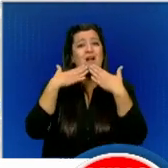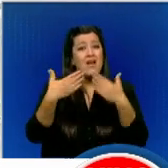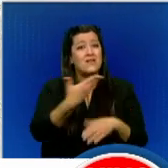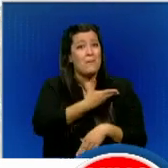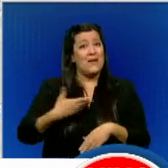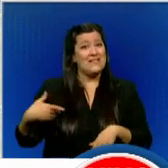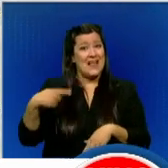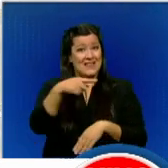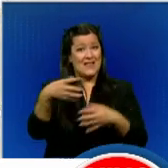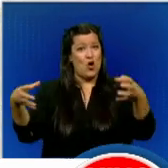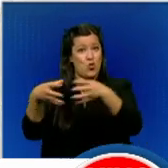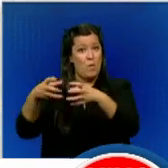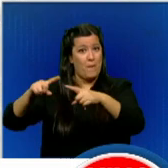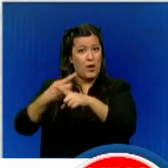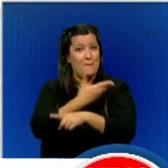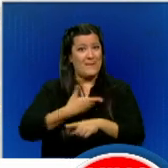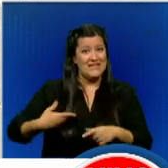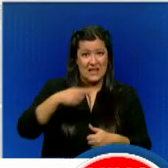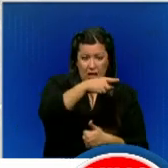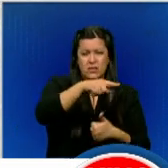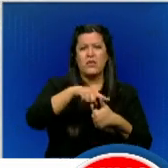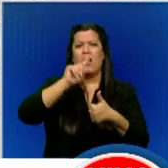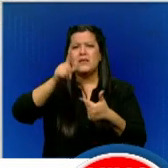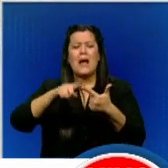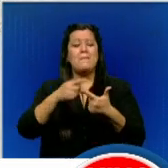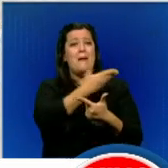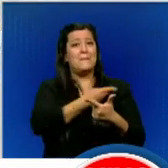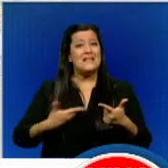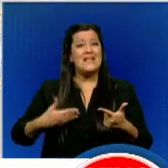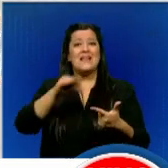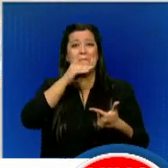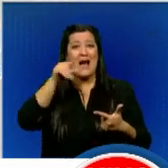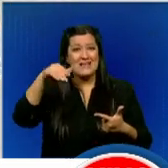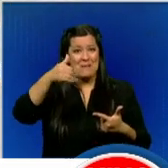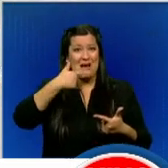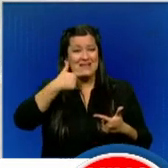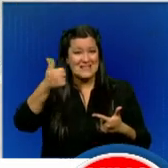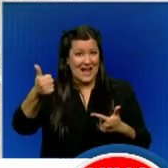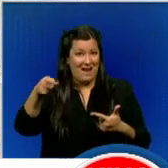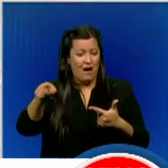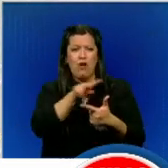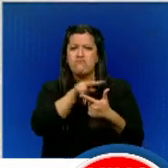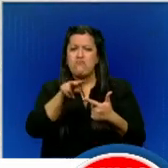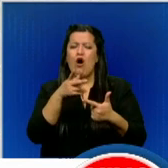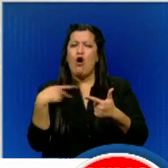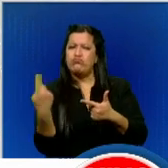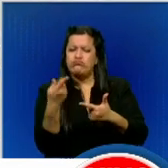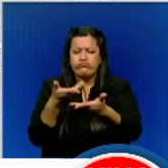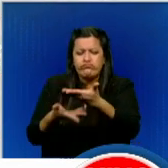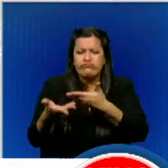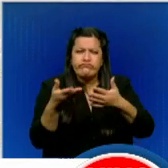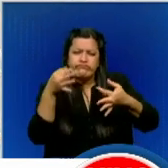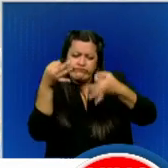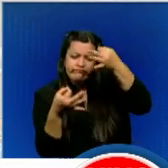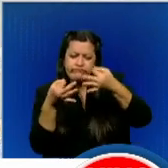del bloque y del presidente de la cámara de diputados discutimos analizamos junto al